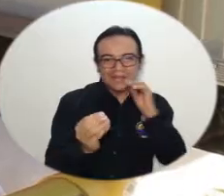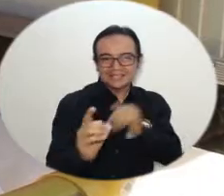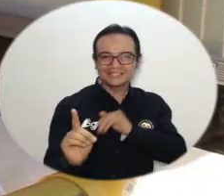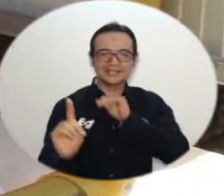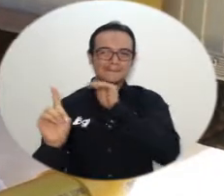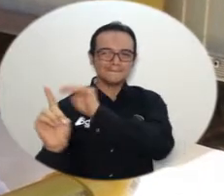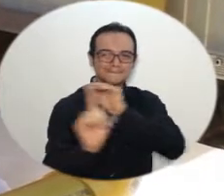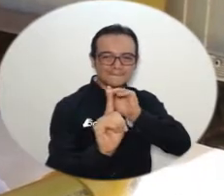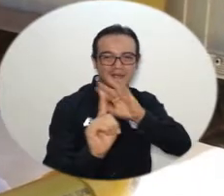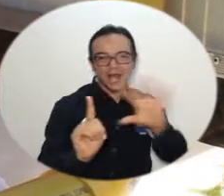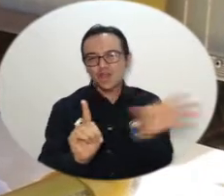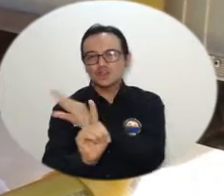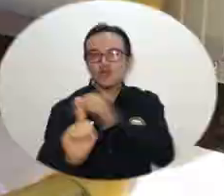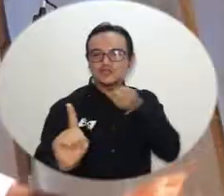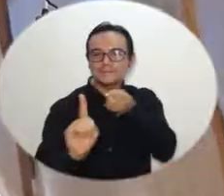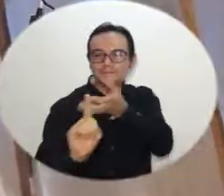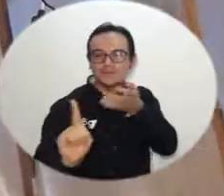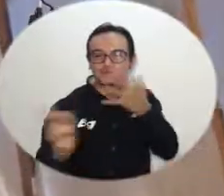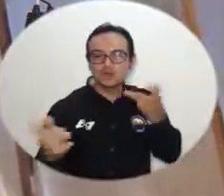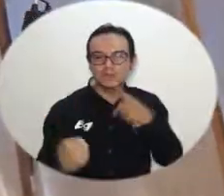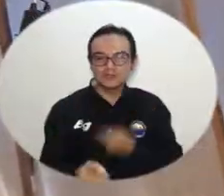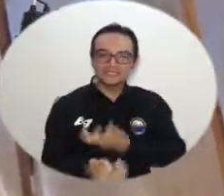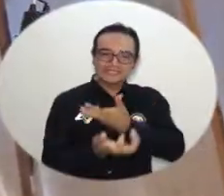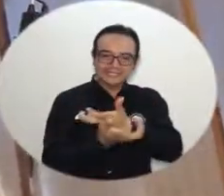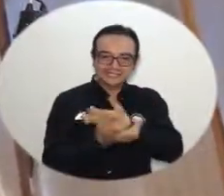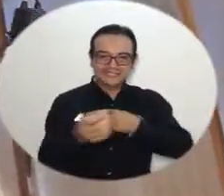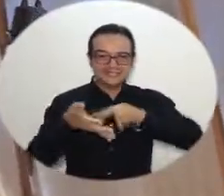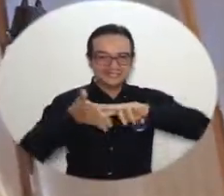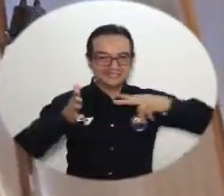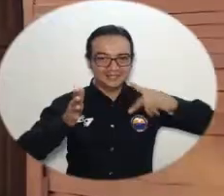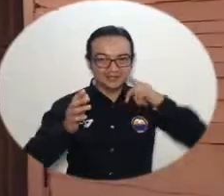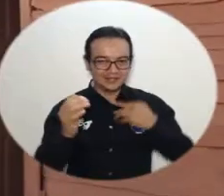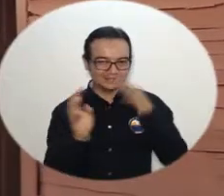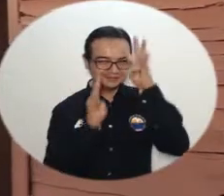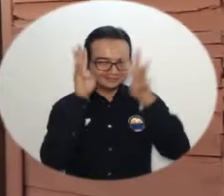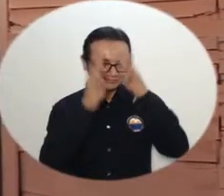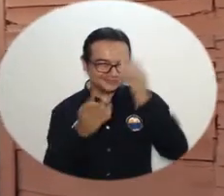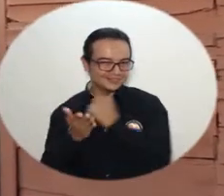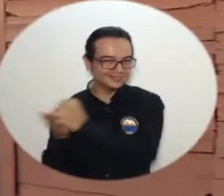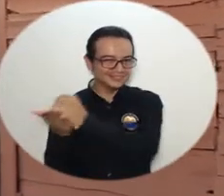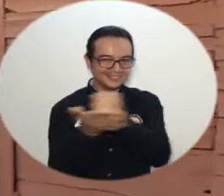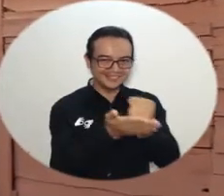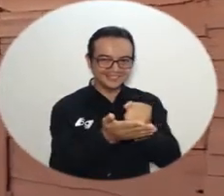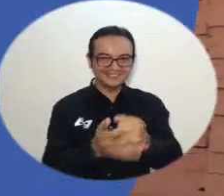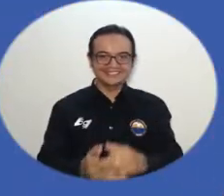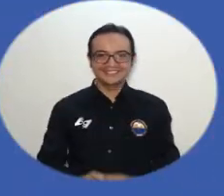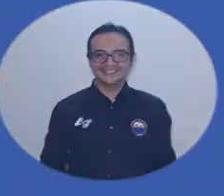con miras a impactar en todo el territorio desde la ciencia, la tecnología y la innovación.